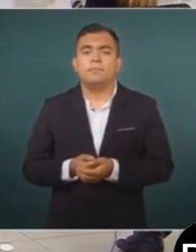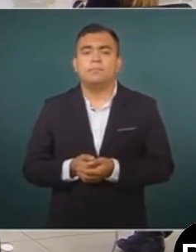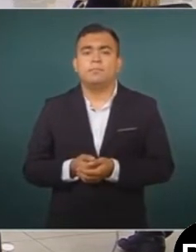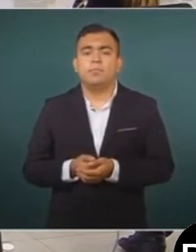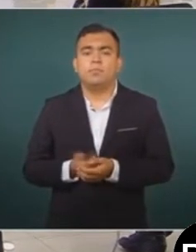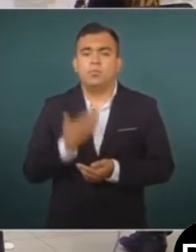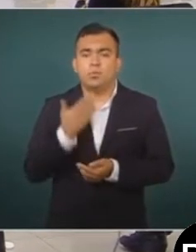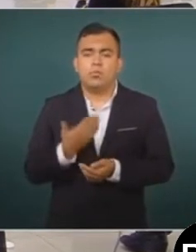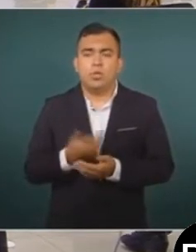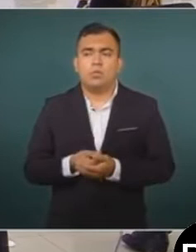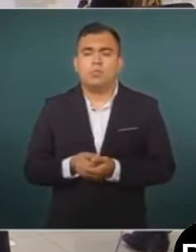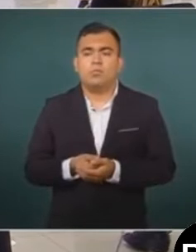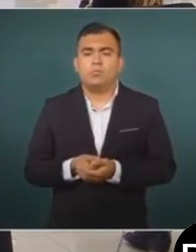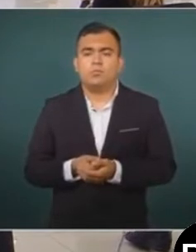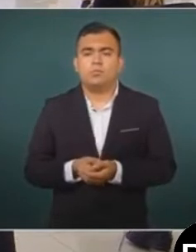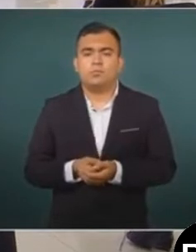Bueno.